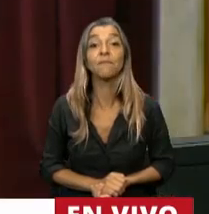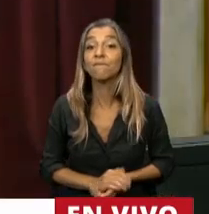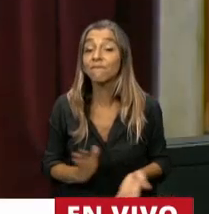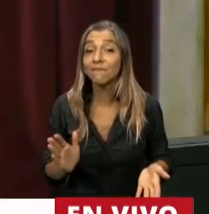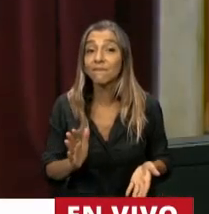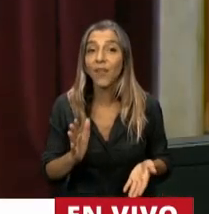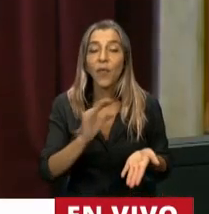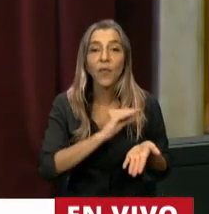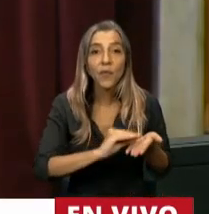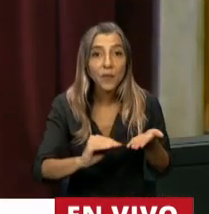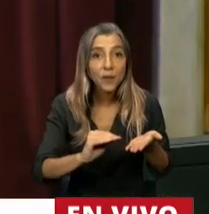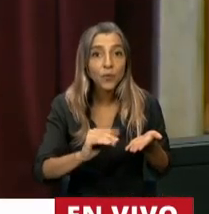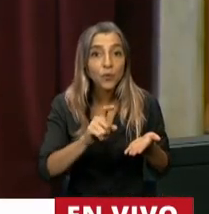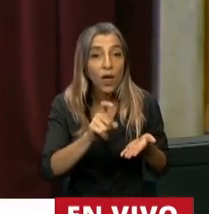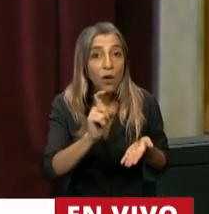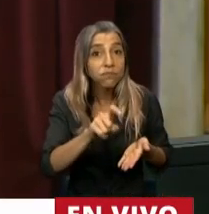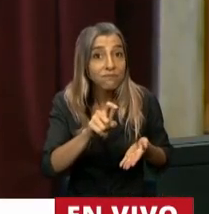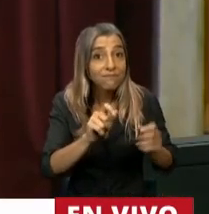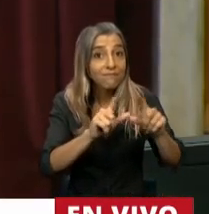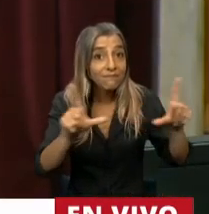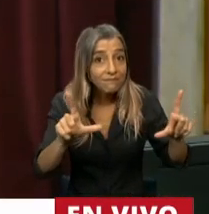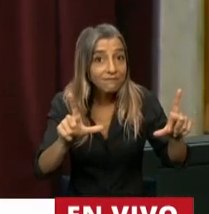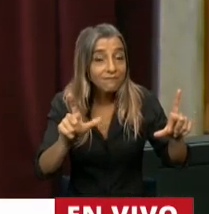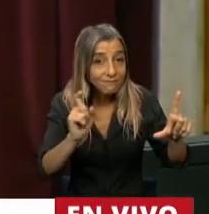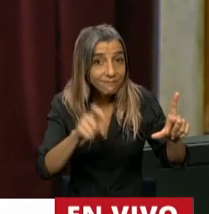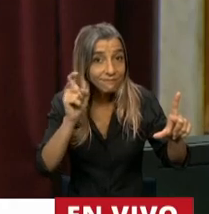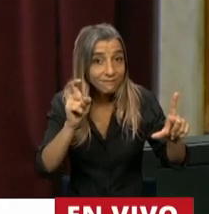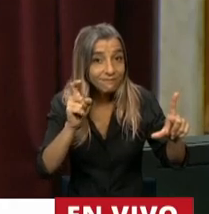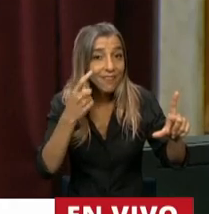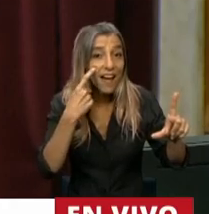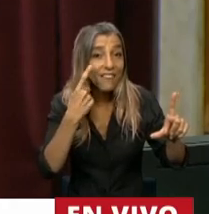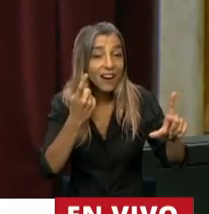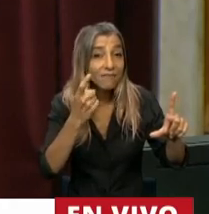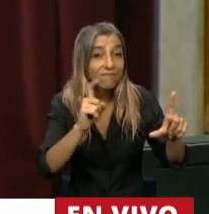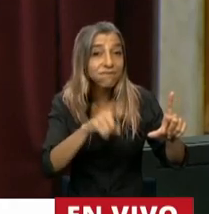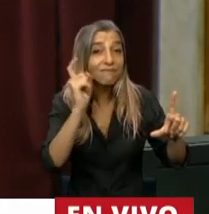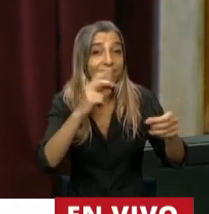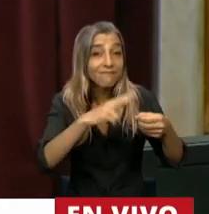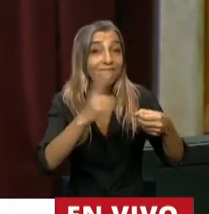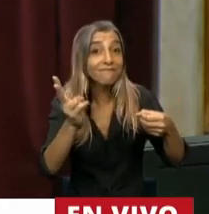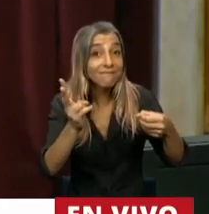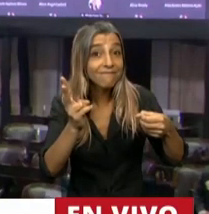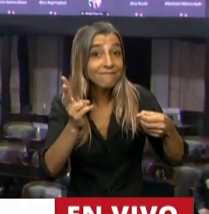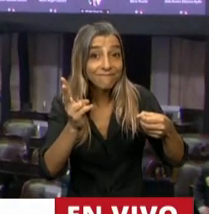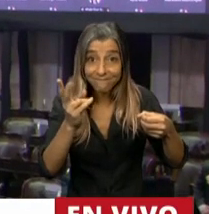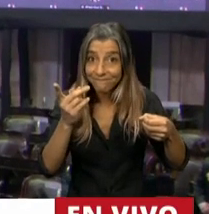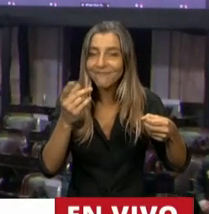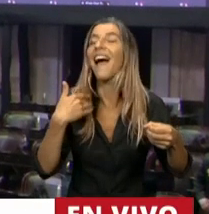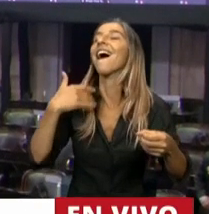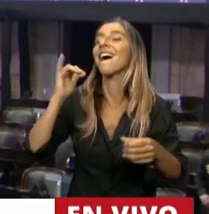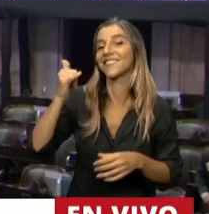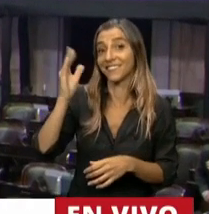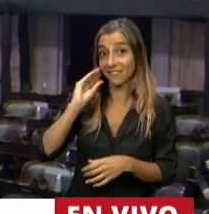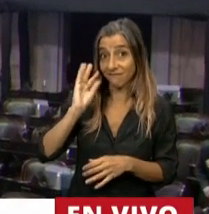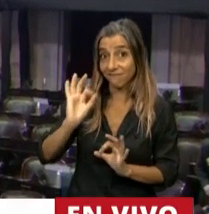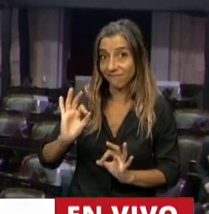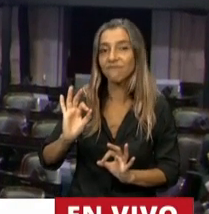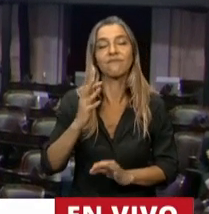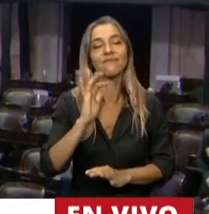diputado haga clic en su pantalla a ver si podemos escucharlo a esta hora si se escucha